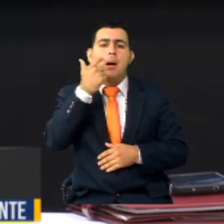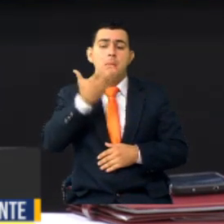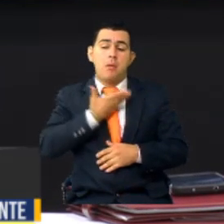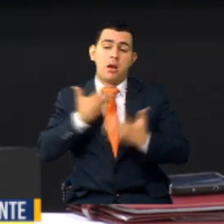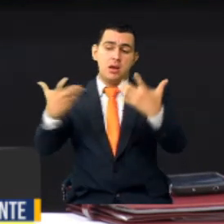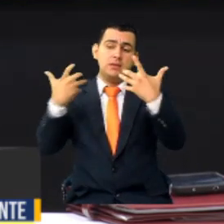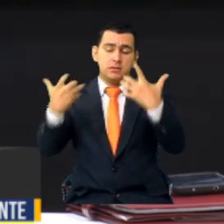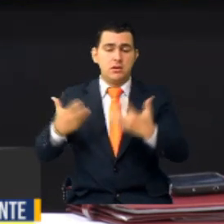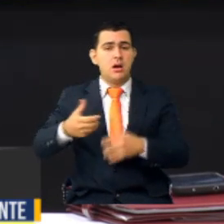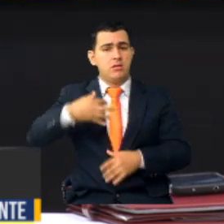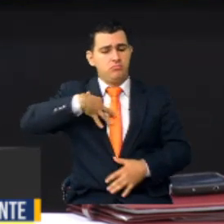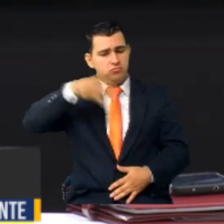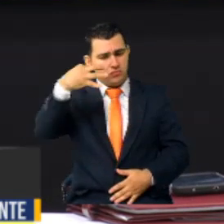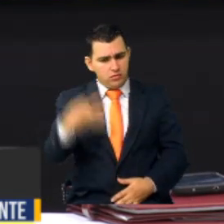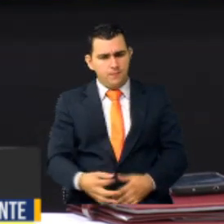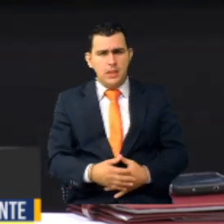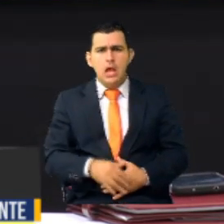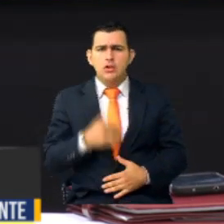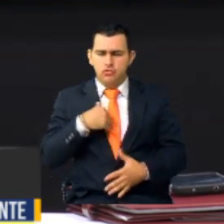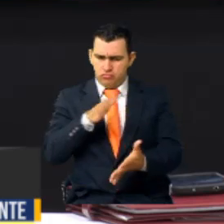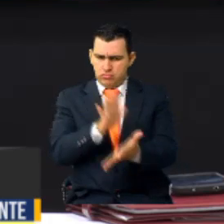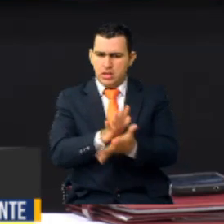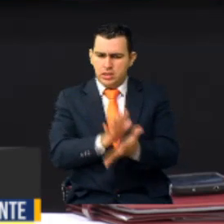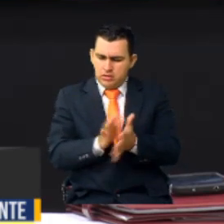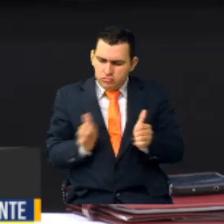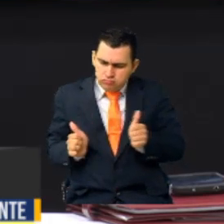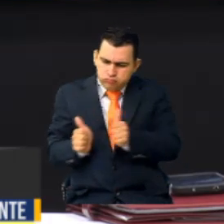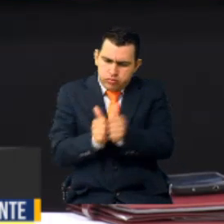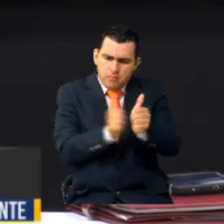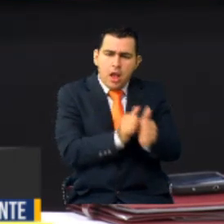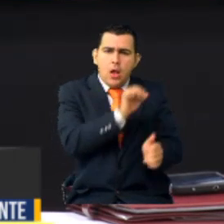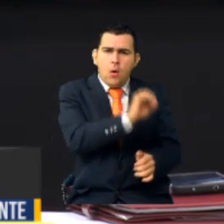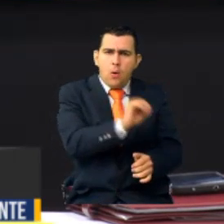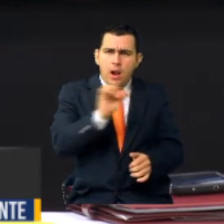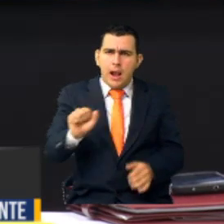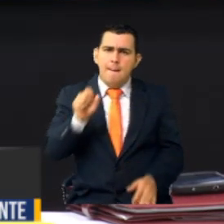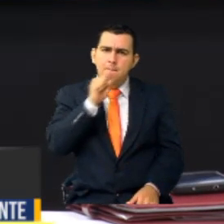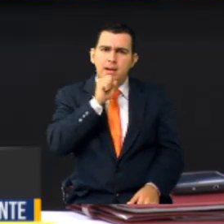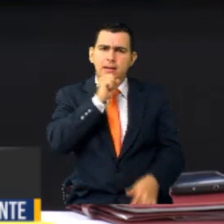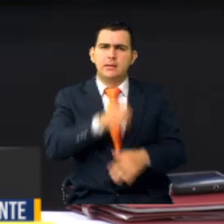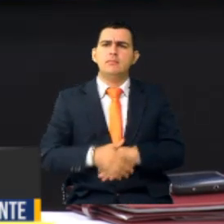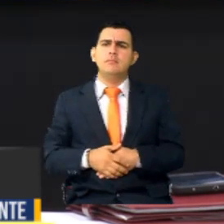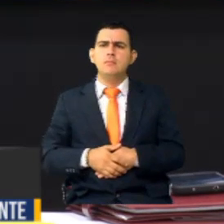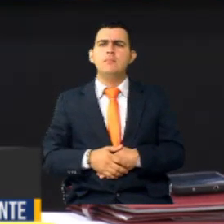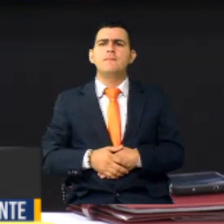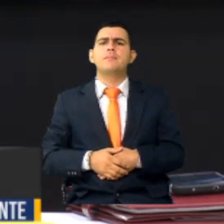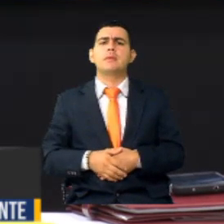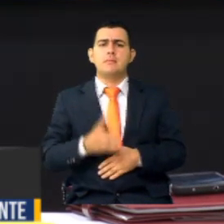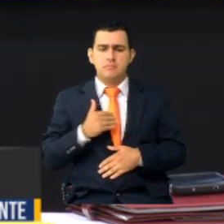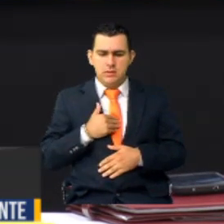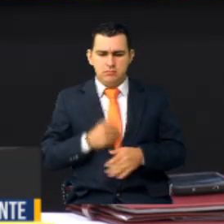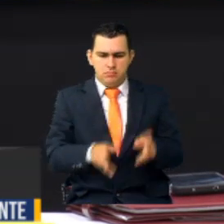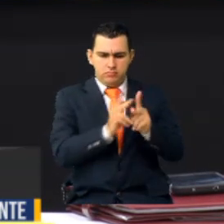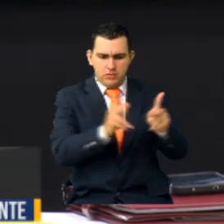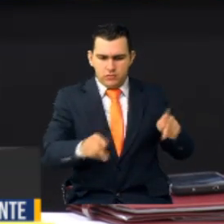tranquilidad que estaré rodeado de buenos barranqueñas y barranqueños, porque mis despachos, los secretarios de despacho, la mayoría